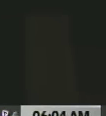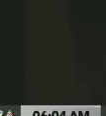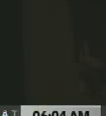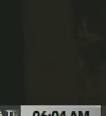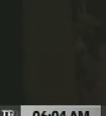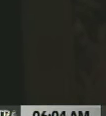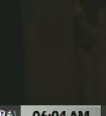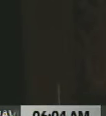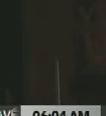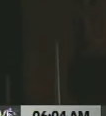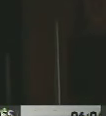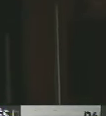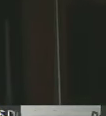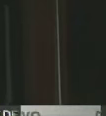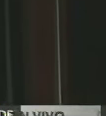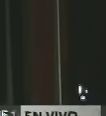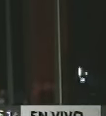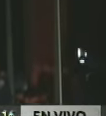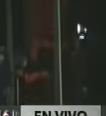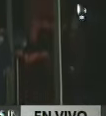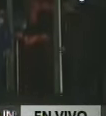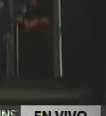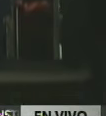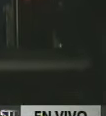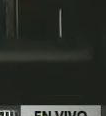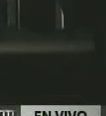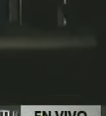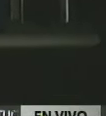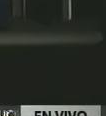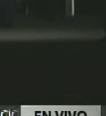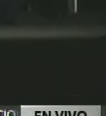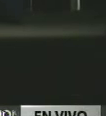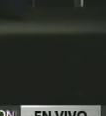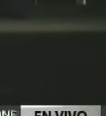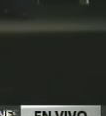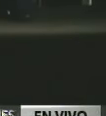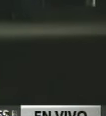Desplazamiento de las autoridades hasta la puerta principal del Panteón Nacional.